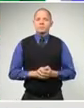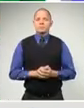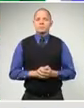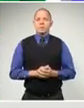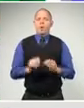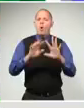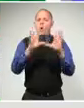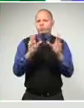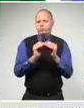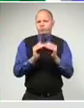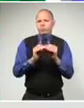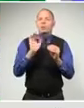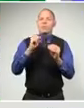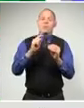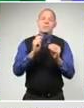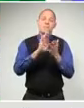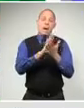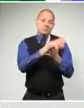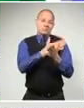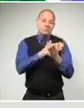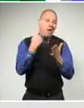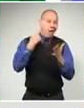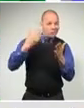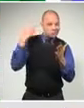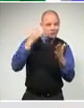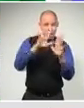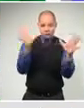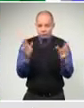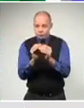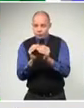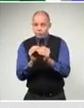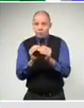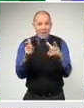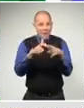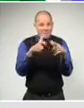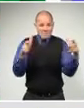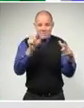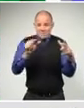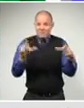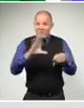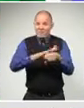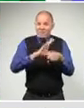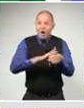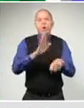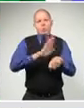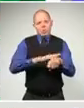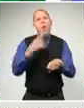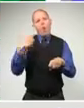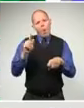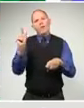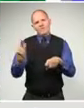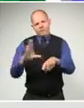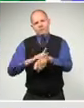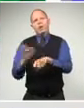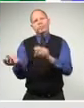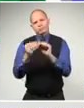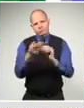personas diagnosticadas en Cuba, pues han sido contactos de casos confirmados. Como ya dije, el